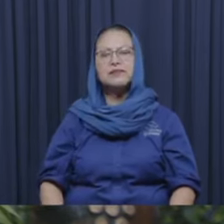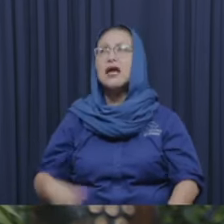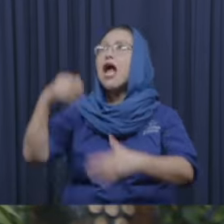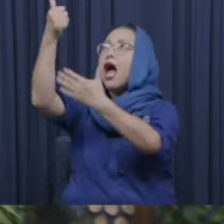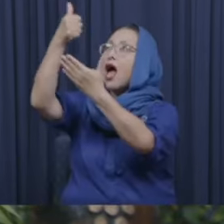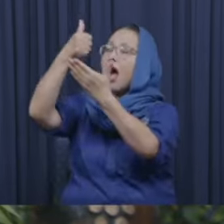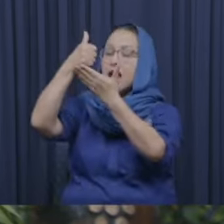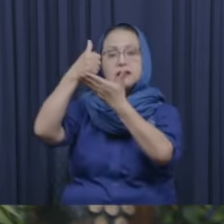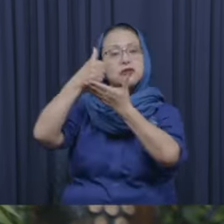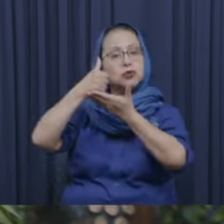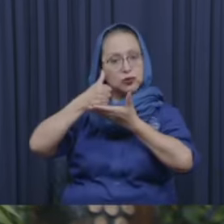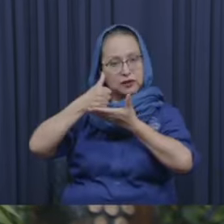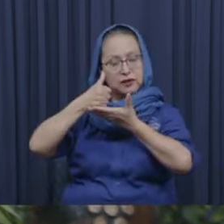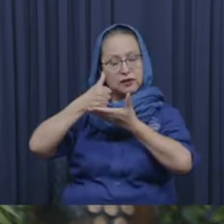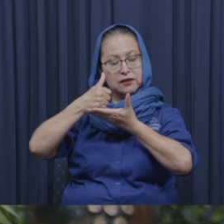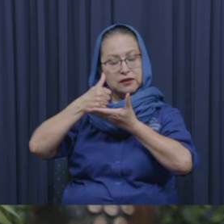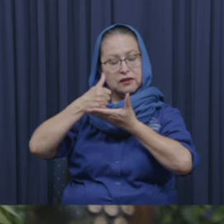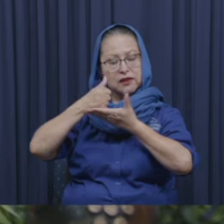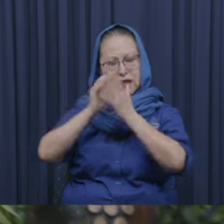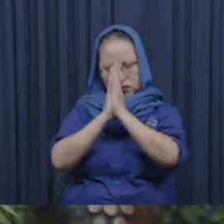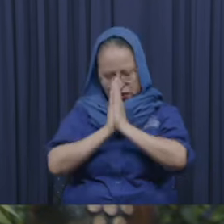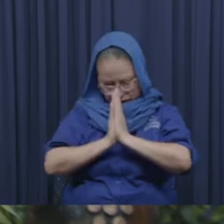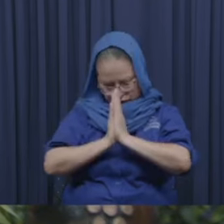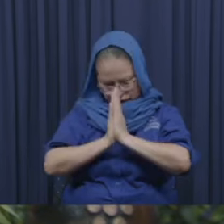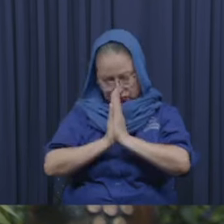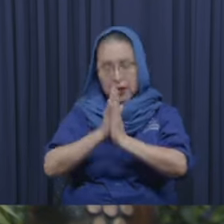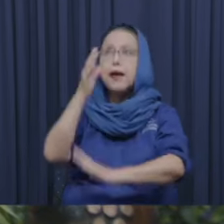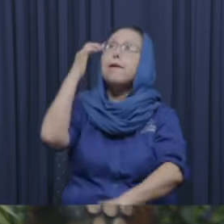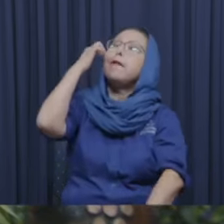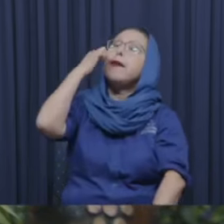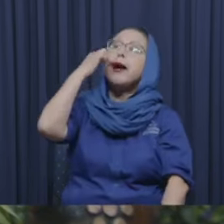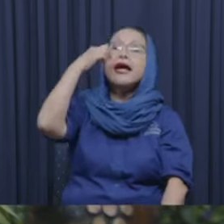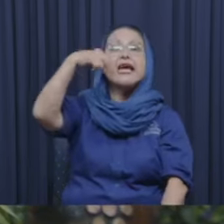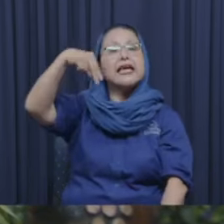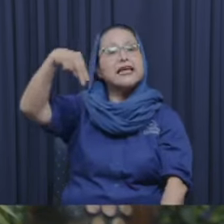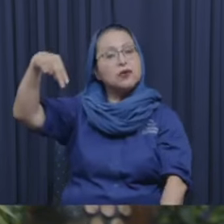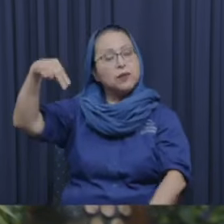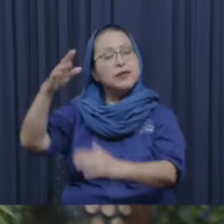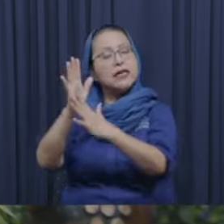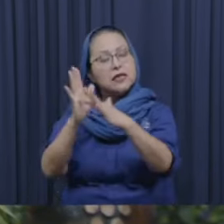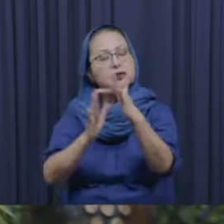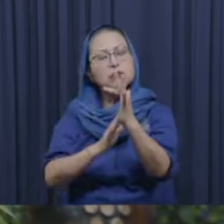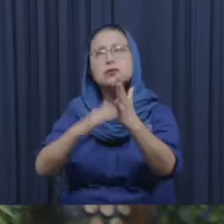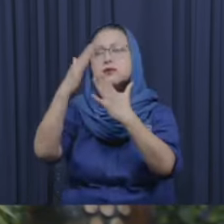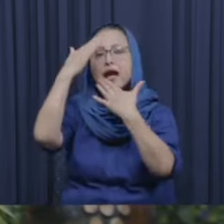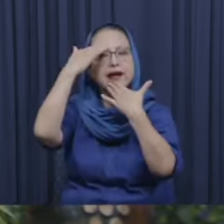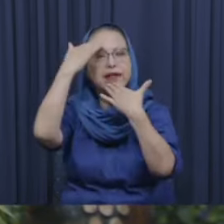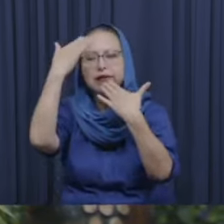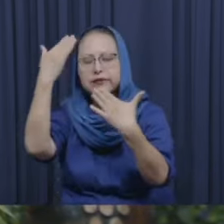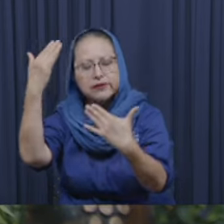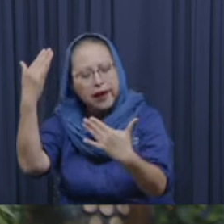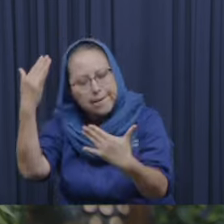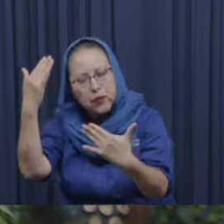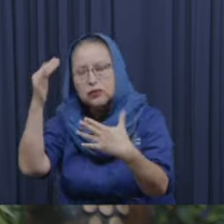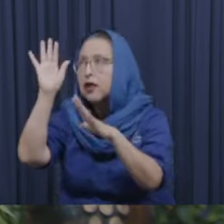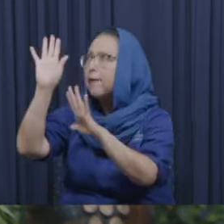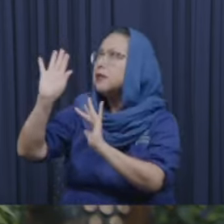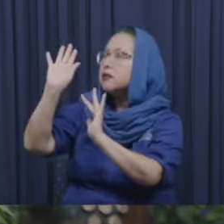ayude el Señor Amén Hagamos una oración Padre en el nombre de Jesús Gracias Señor por tu